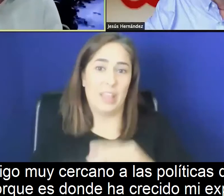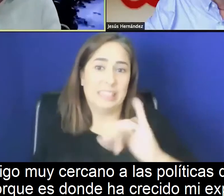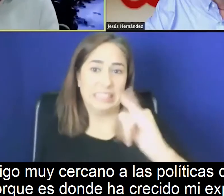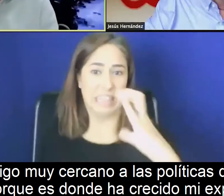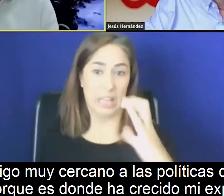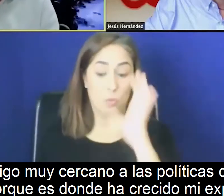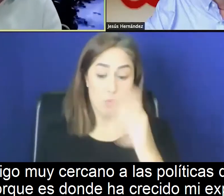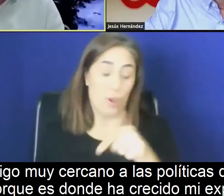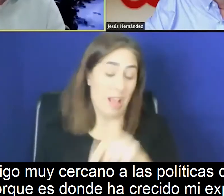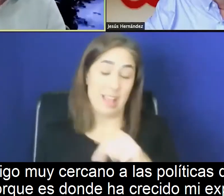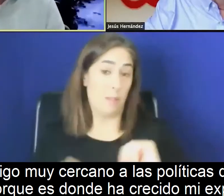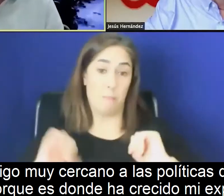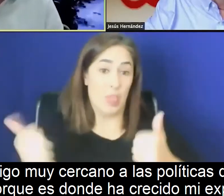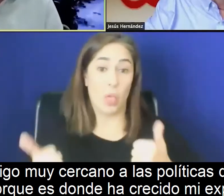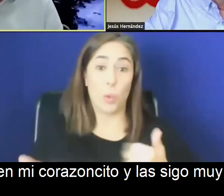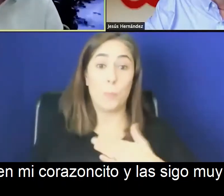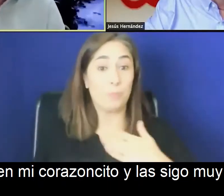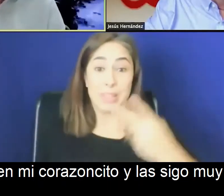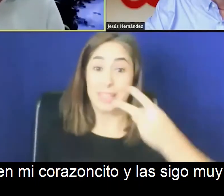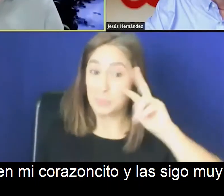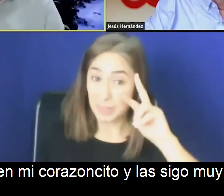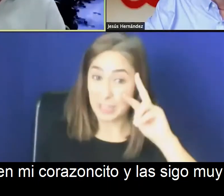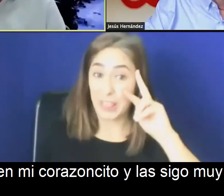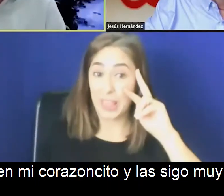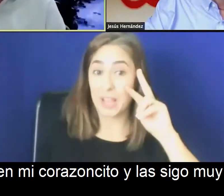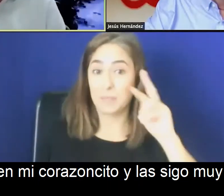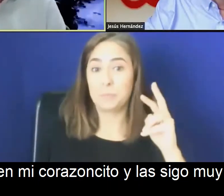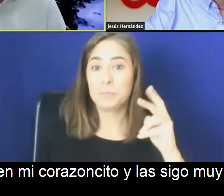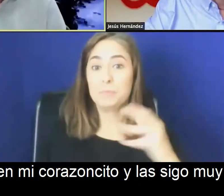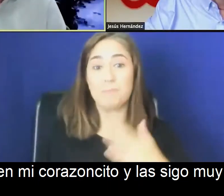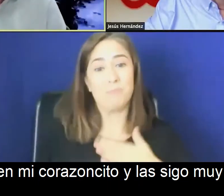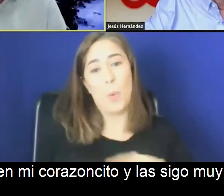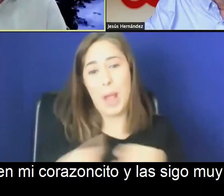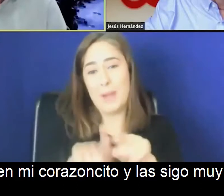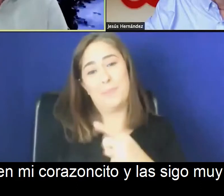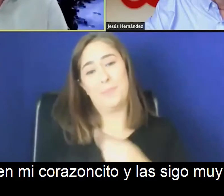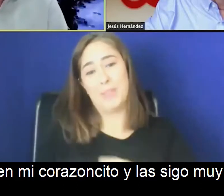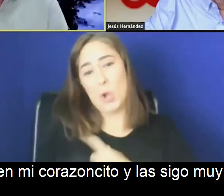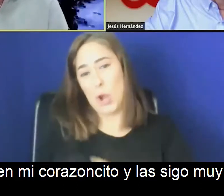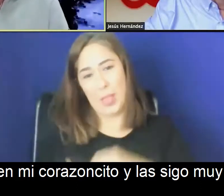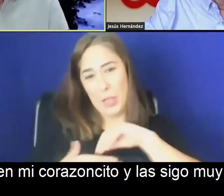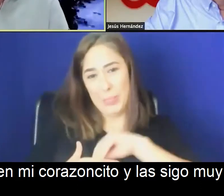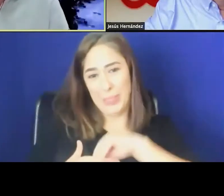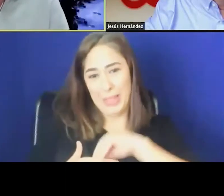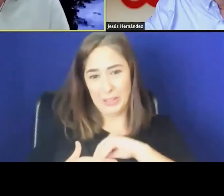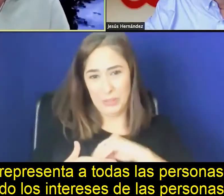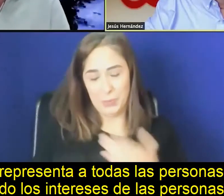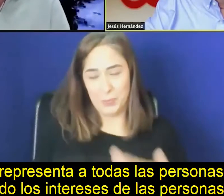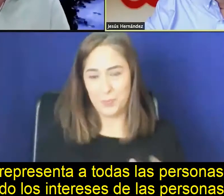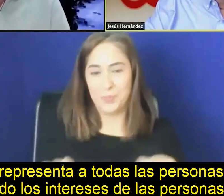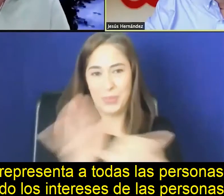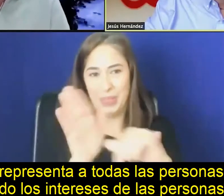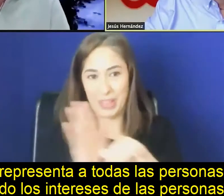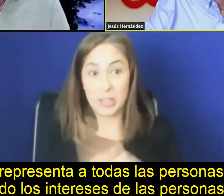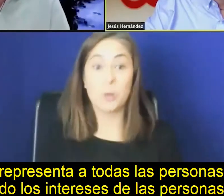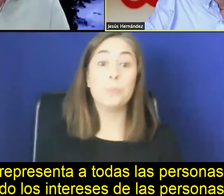mi experiencia y digamos, está muy, muy en mi corazoncito y la sigo muy de cerca. Claro, en definitiva,